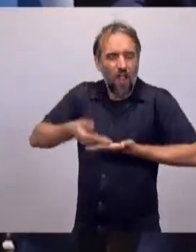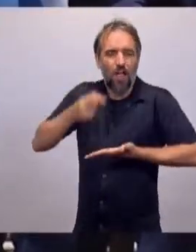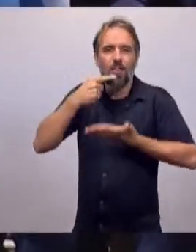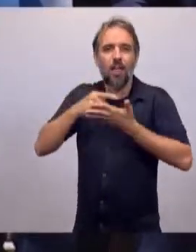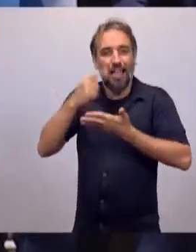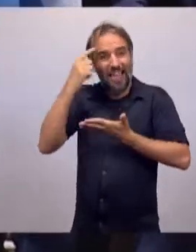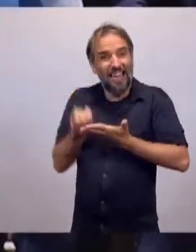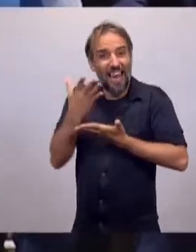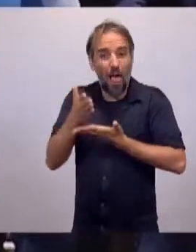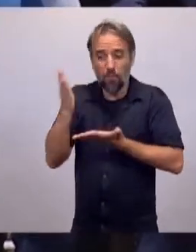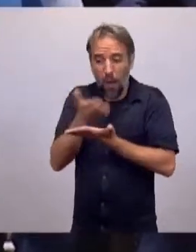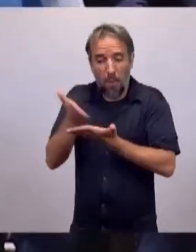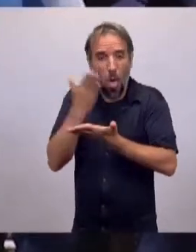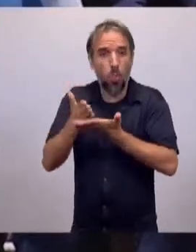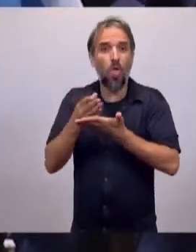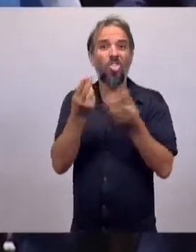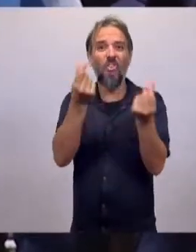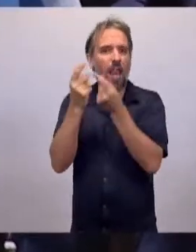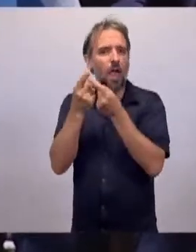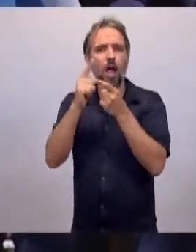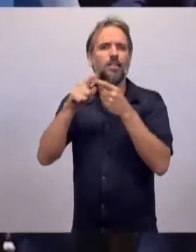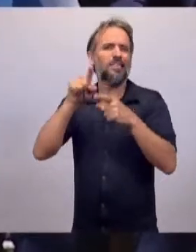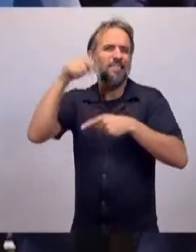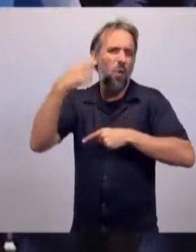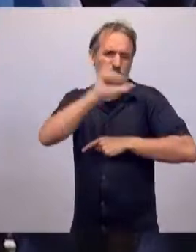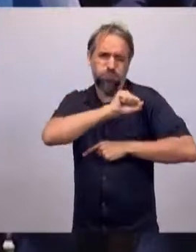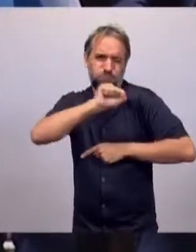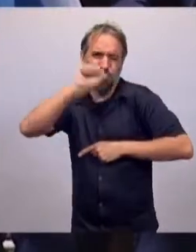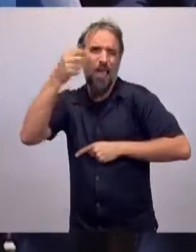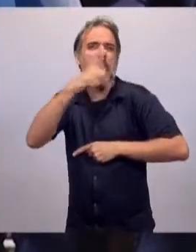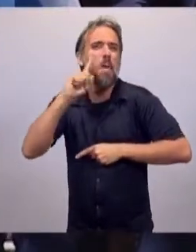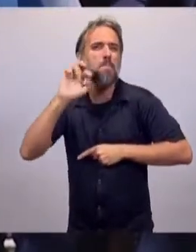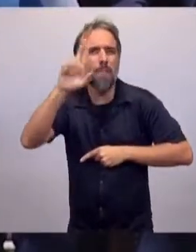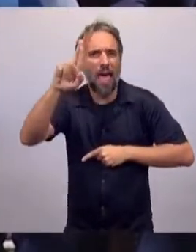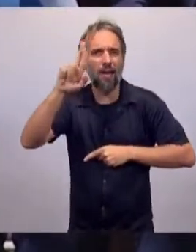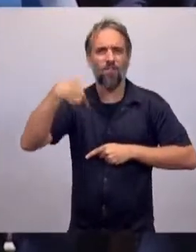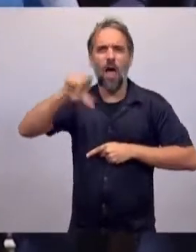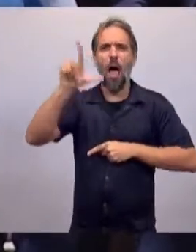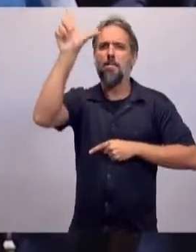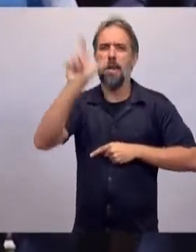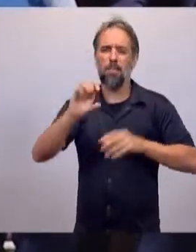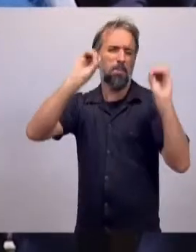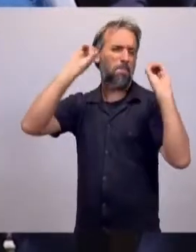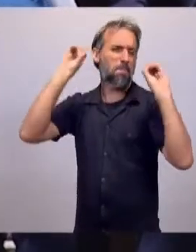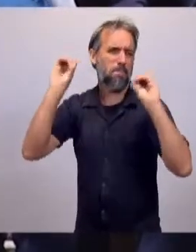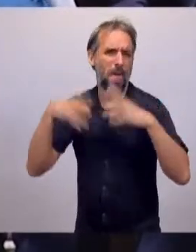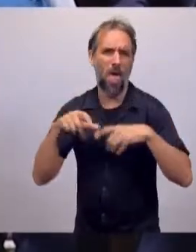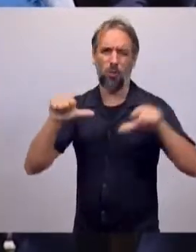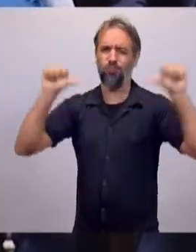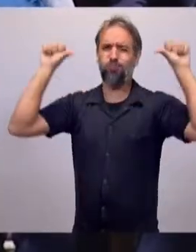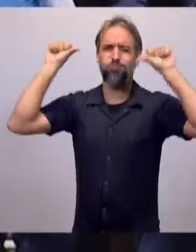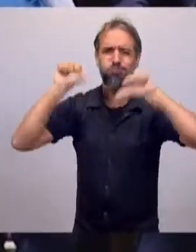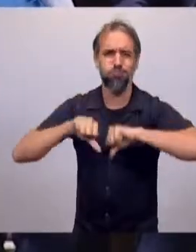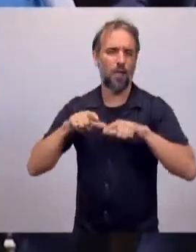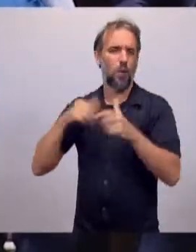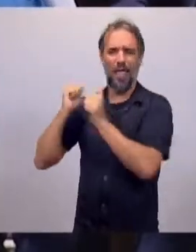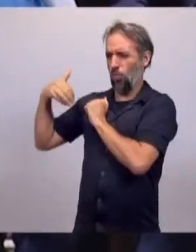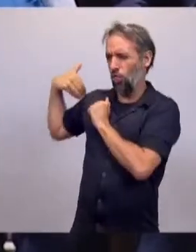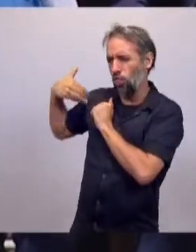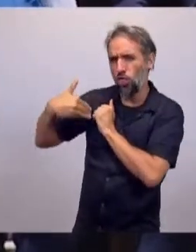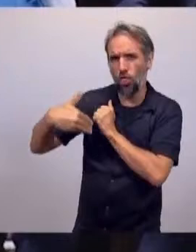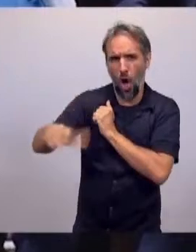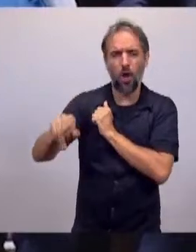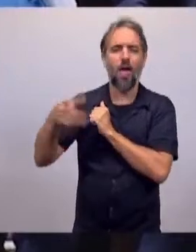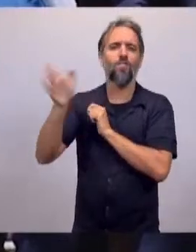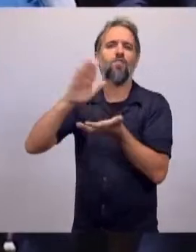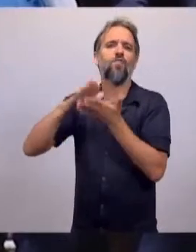de dinero, derivará en una hiperinflación que llevará al país a la peor crisis de su historia, sumado a que nos